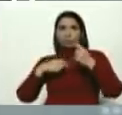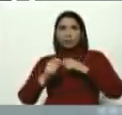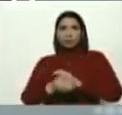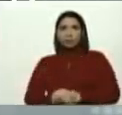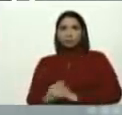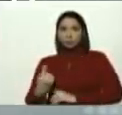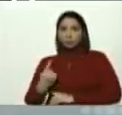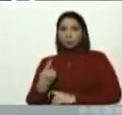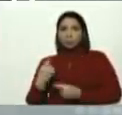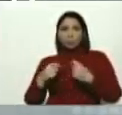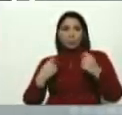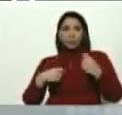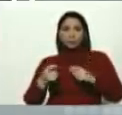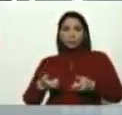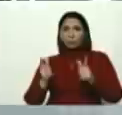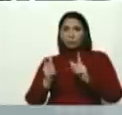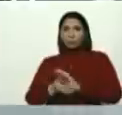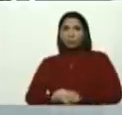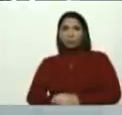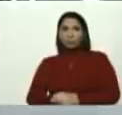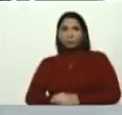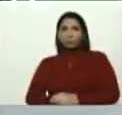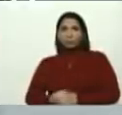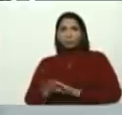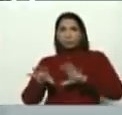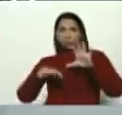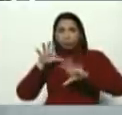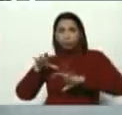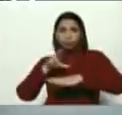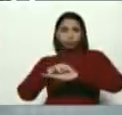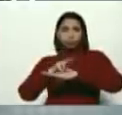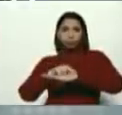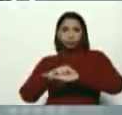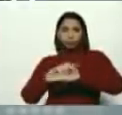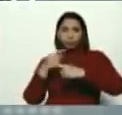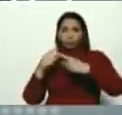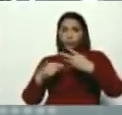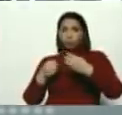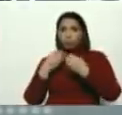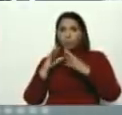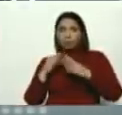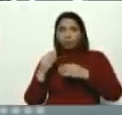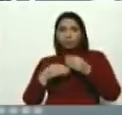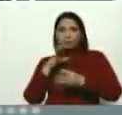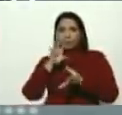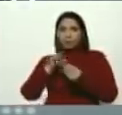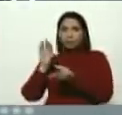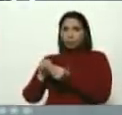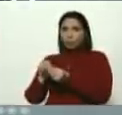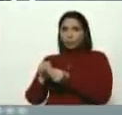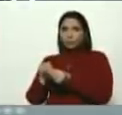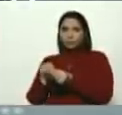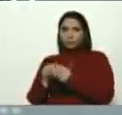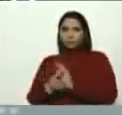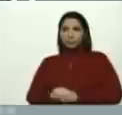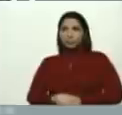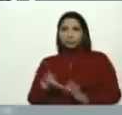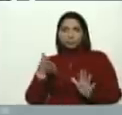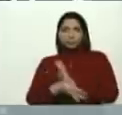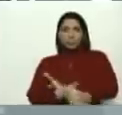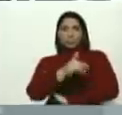solo los comercios autorizados, veterinarios, etcétera. Bueno, hice un resumen, una síntesis de